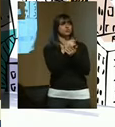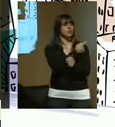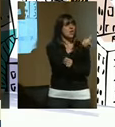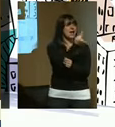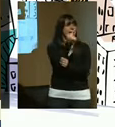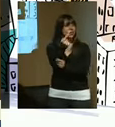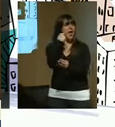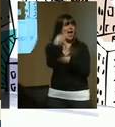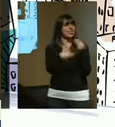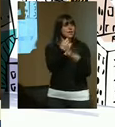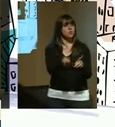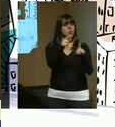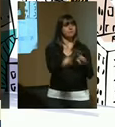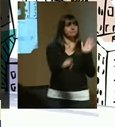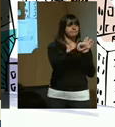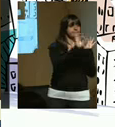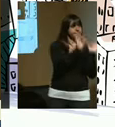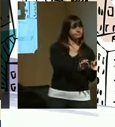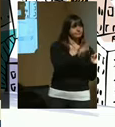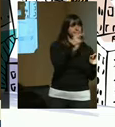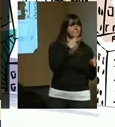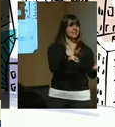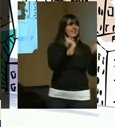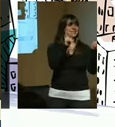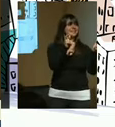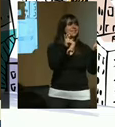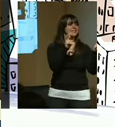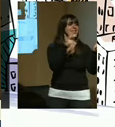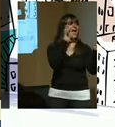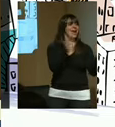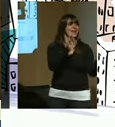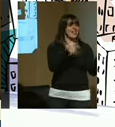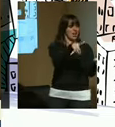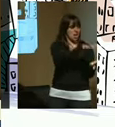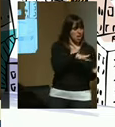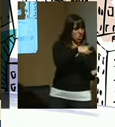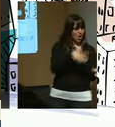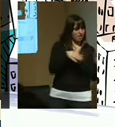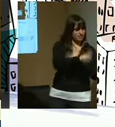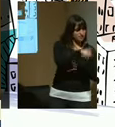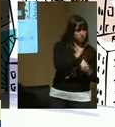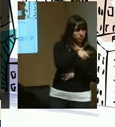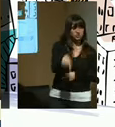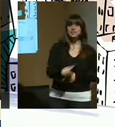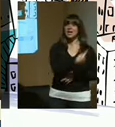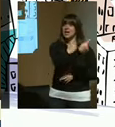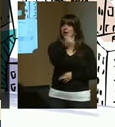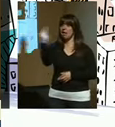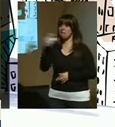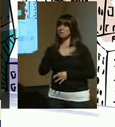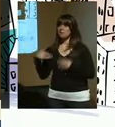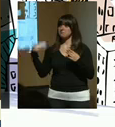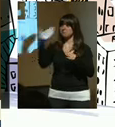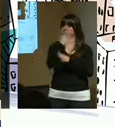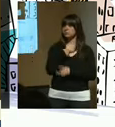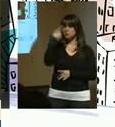un detalle específico sobre cuál es la realidad de ese lugar. Entonces cada una de las personas que quieran ir saben si